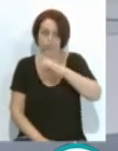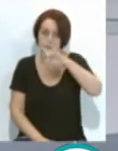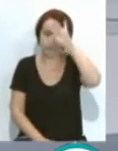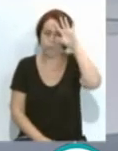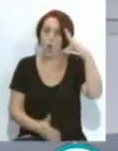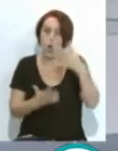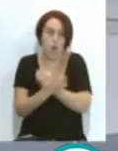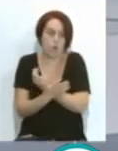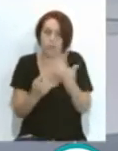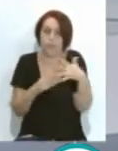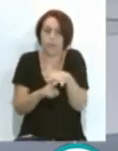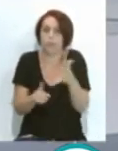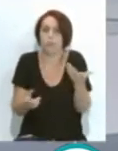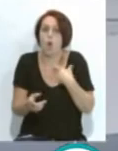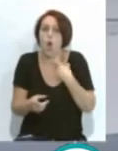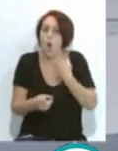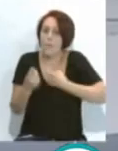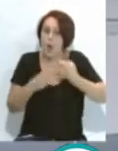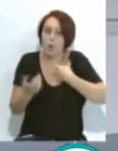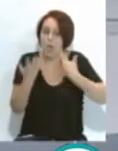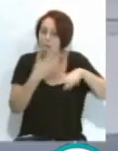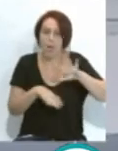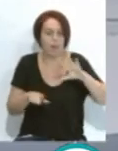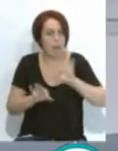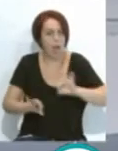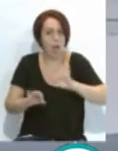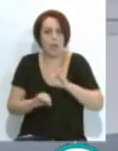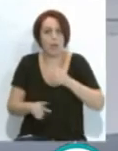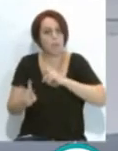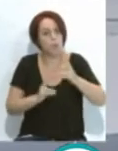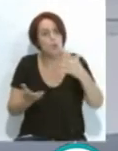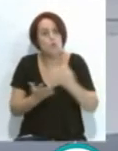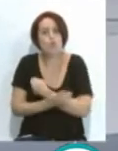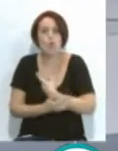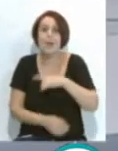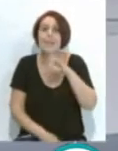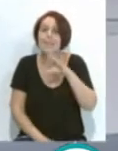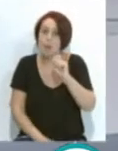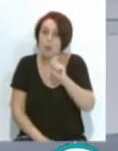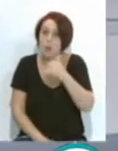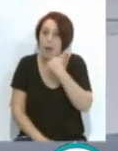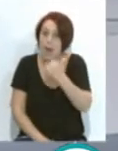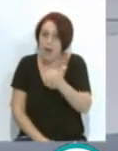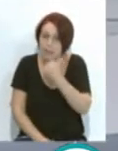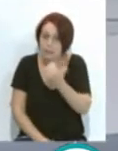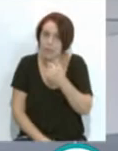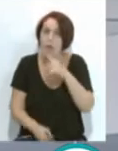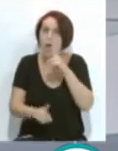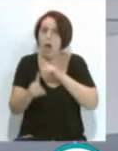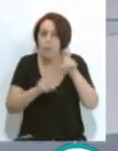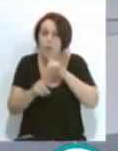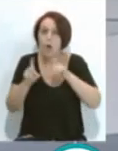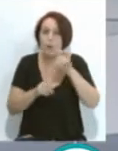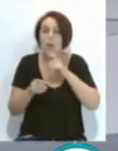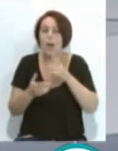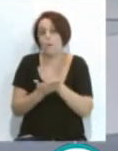pasado. No eludió ninguna pregunta, lo respondió absolutamente todo. Vamos a escuchar, son 15 minutos casi de preguntas de los medios